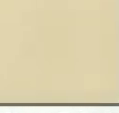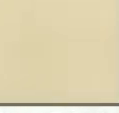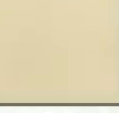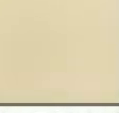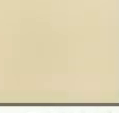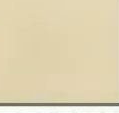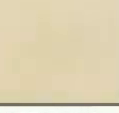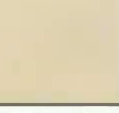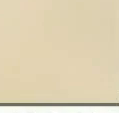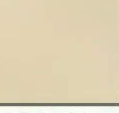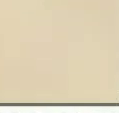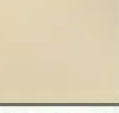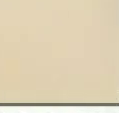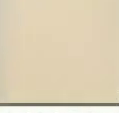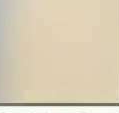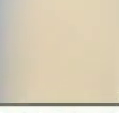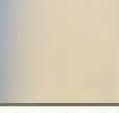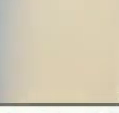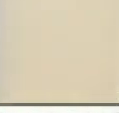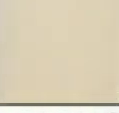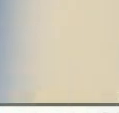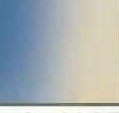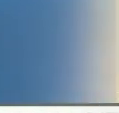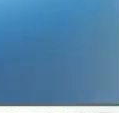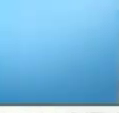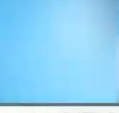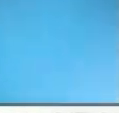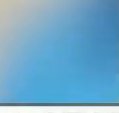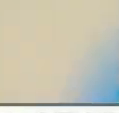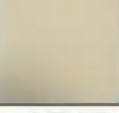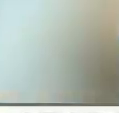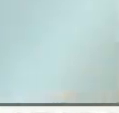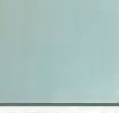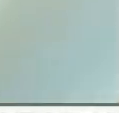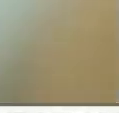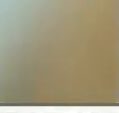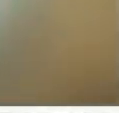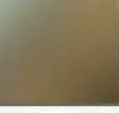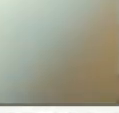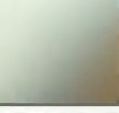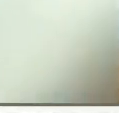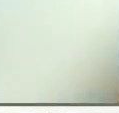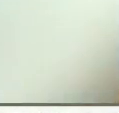Artefacto explosivo ya preparado, ¿ves? Los dos cilindros vienen acá adentro.